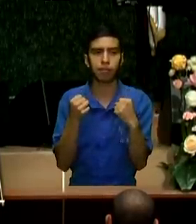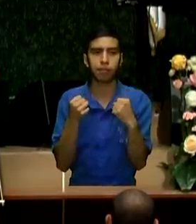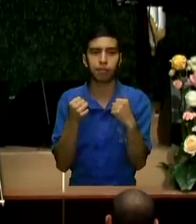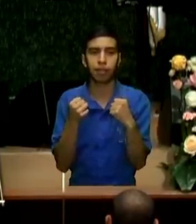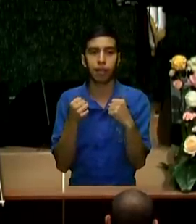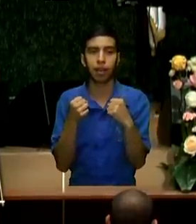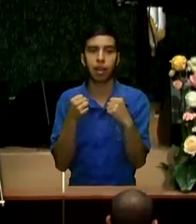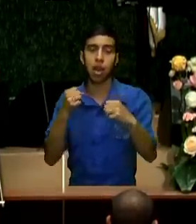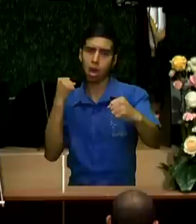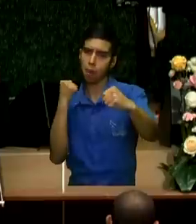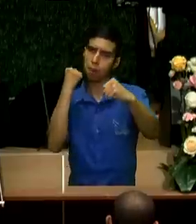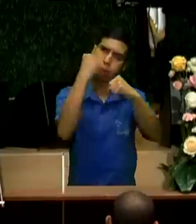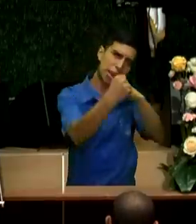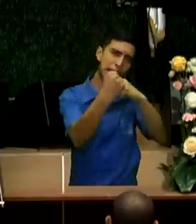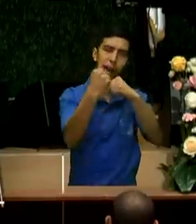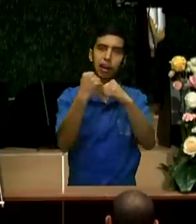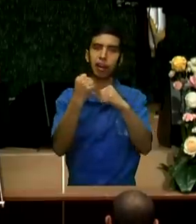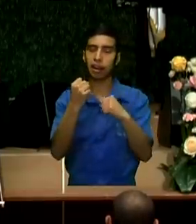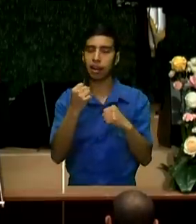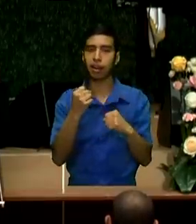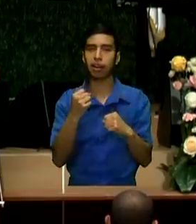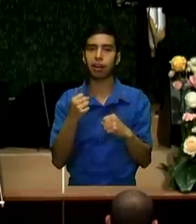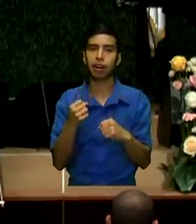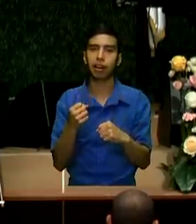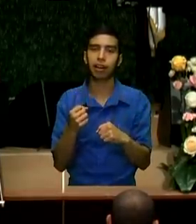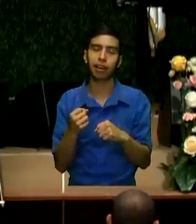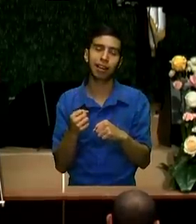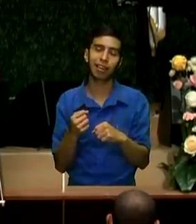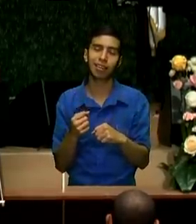trompada se enciende uno.